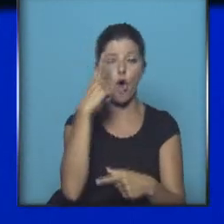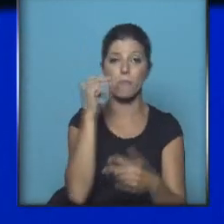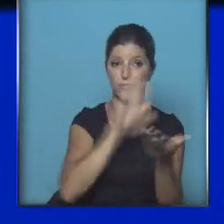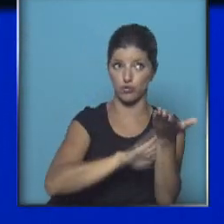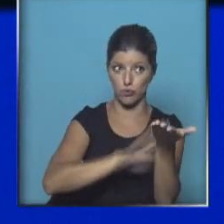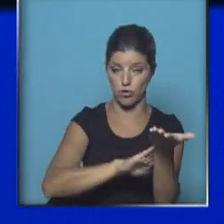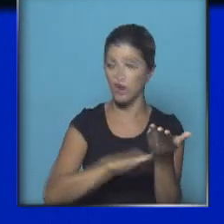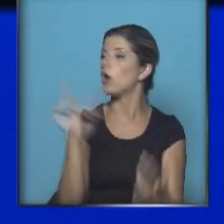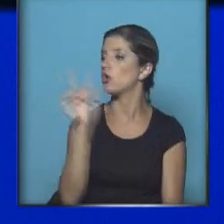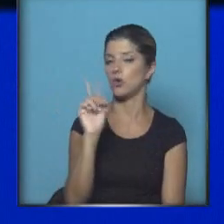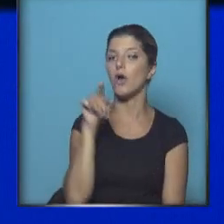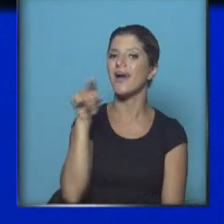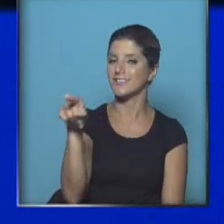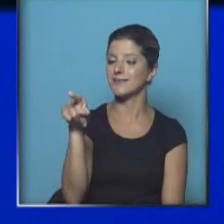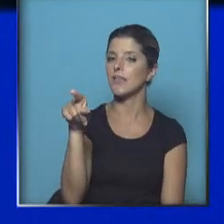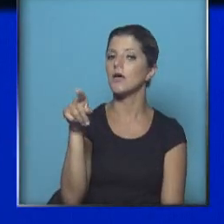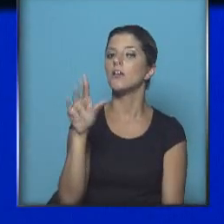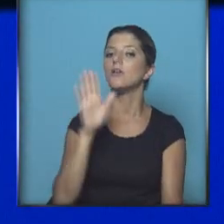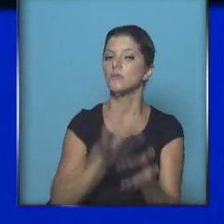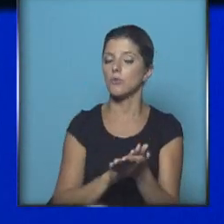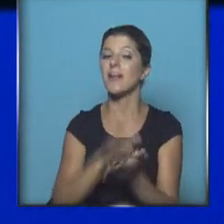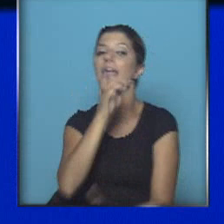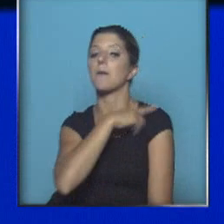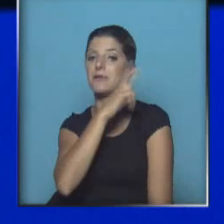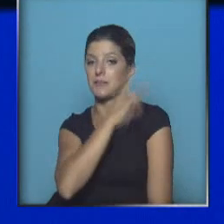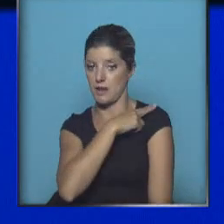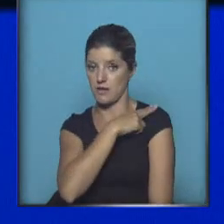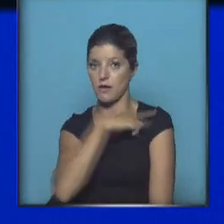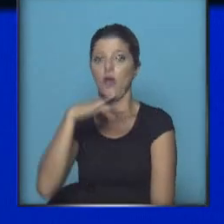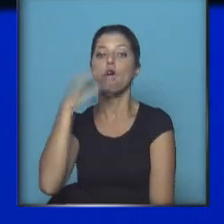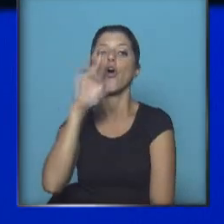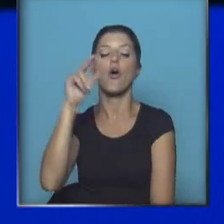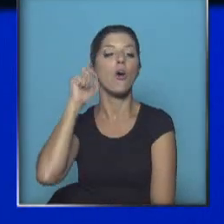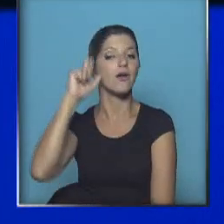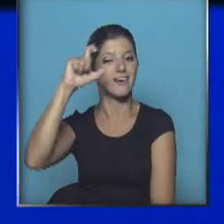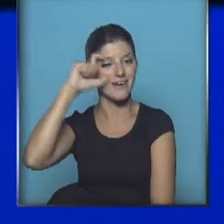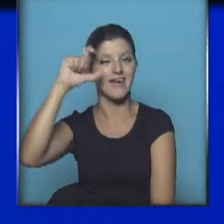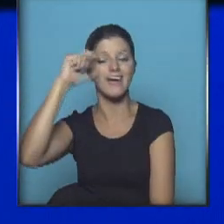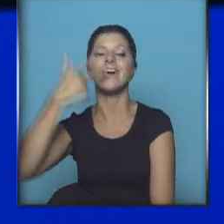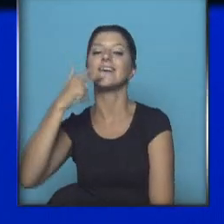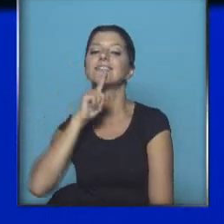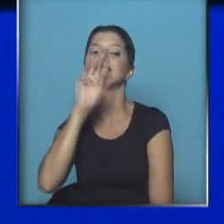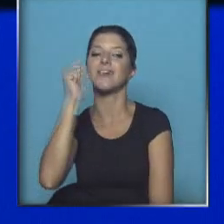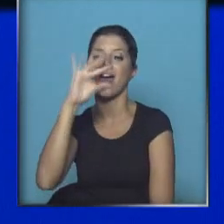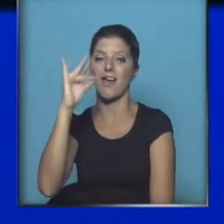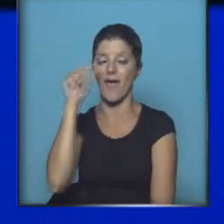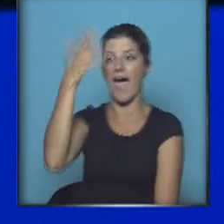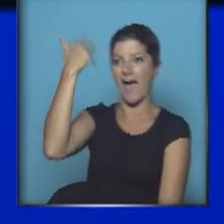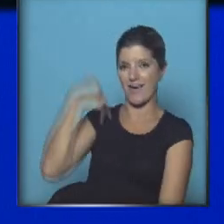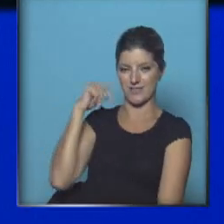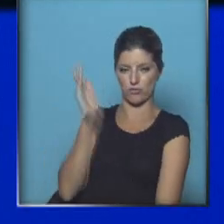ese es el caso del capitán de navío Jorge Estrada, un represor de la ESMA,